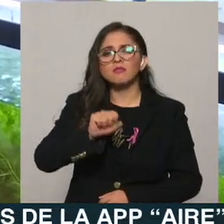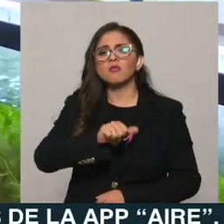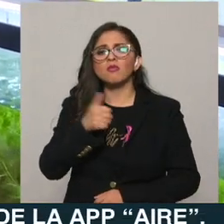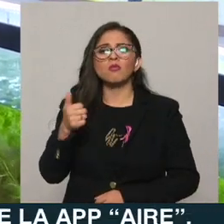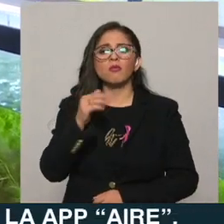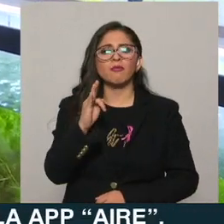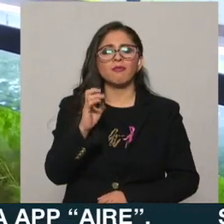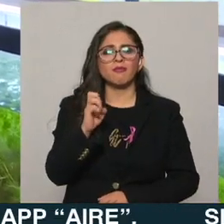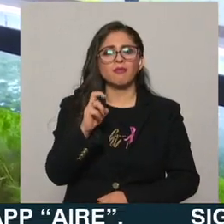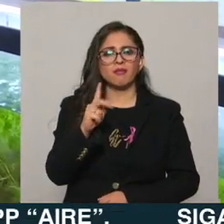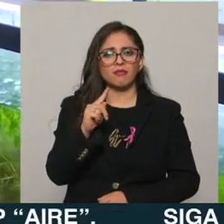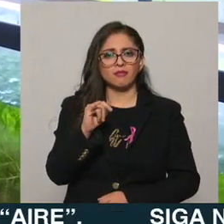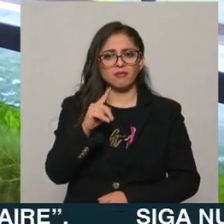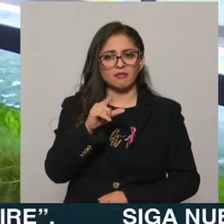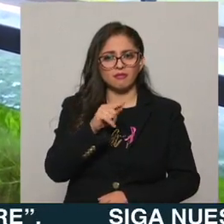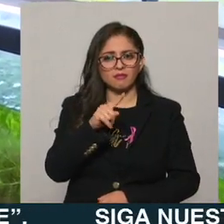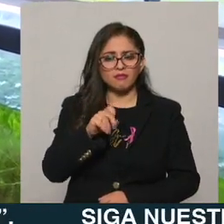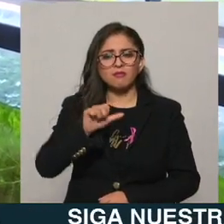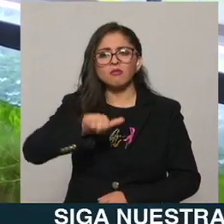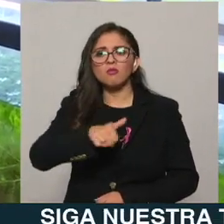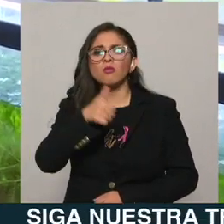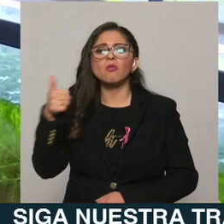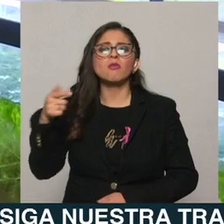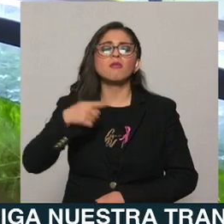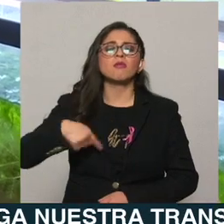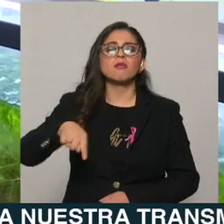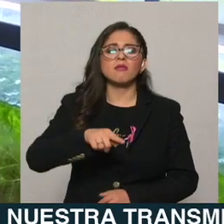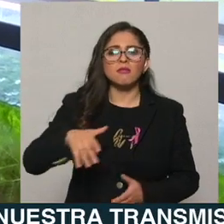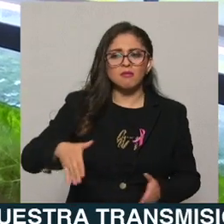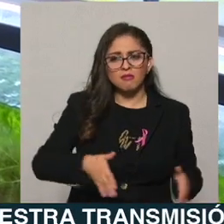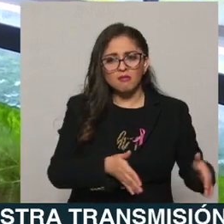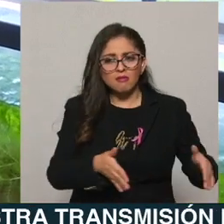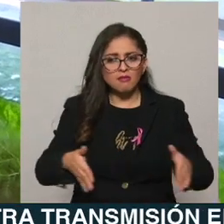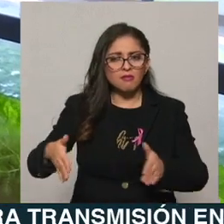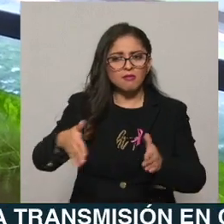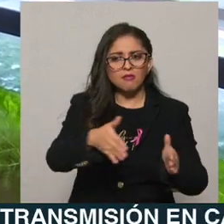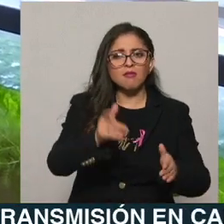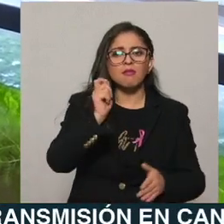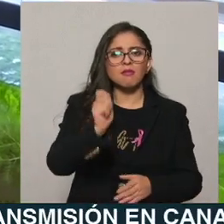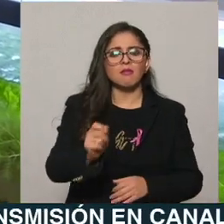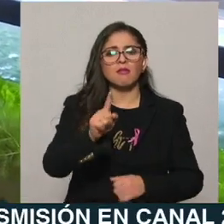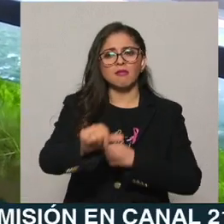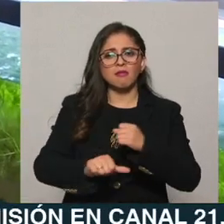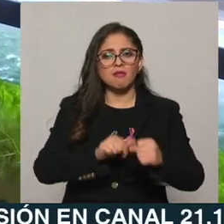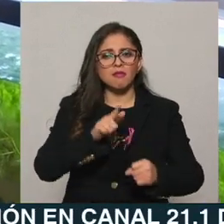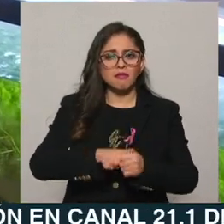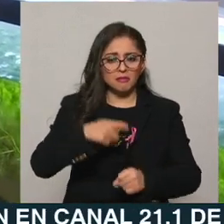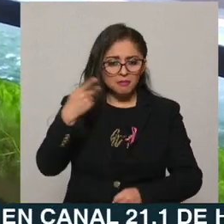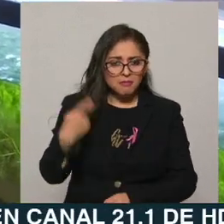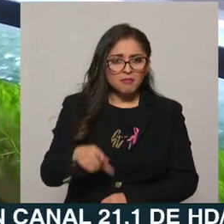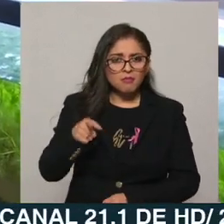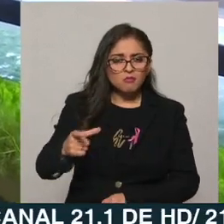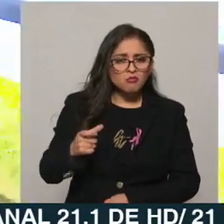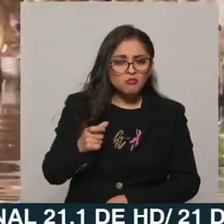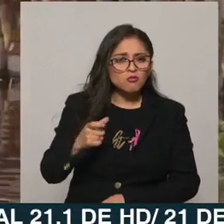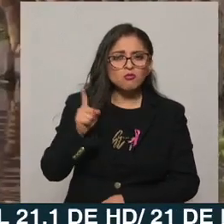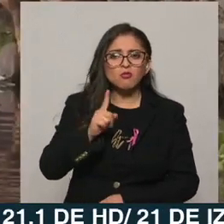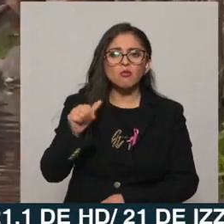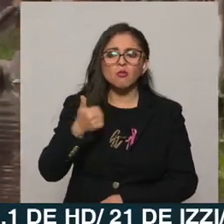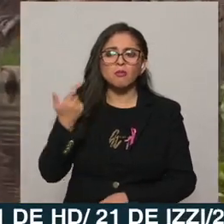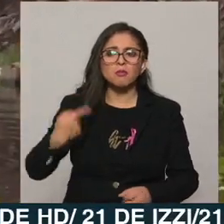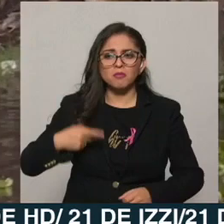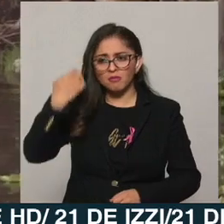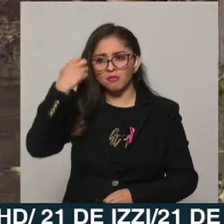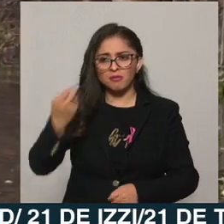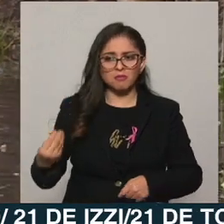fertilizantes. Otro problema, pues la invasión también de los canales con especies que no son nativas, especies introducidas. Hace tiempo